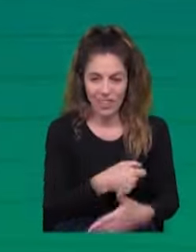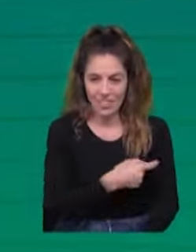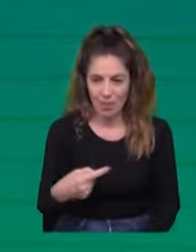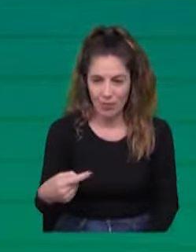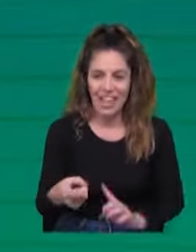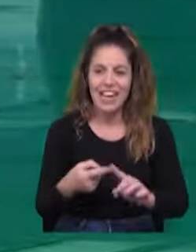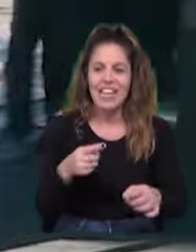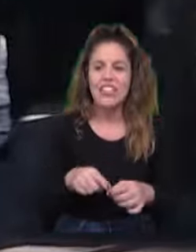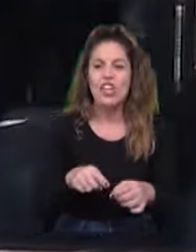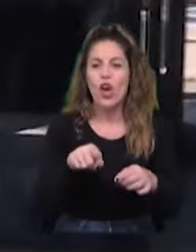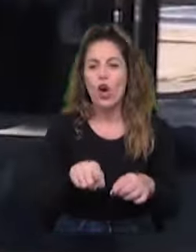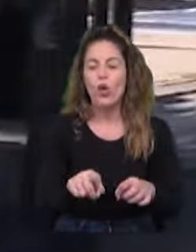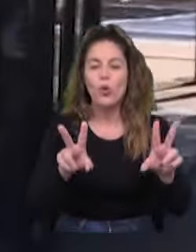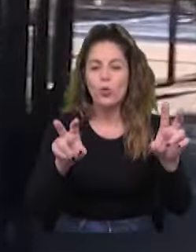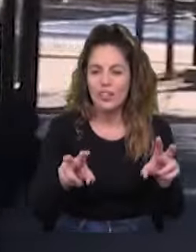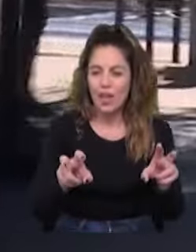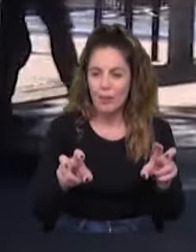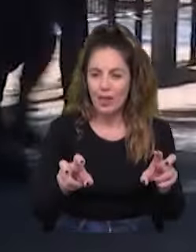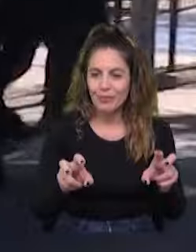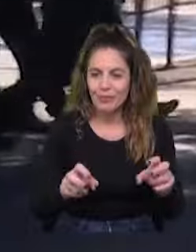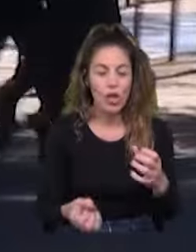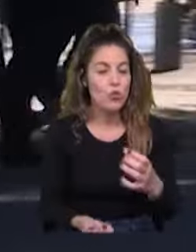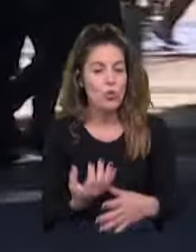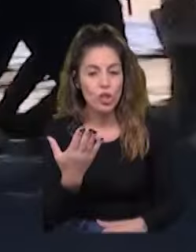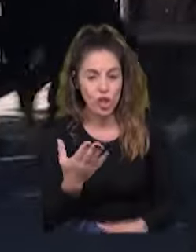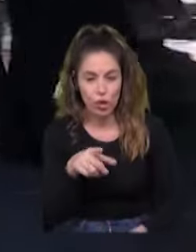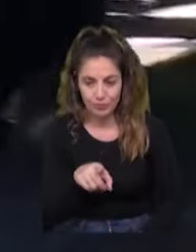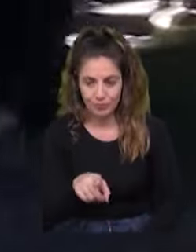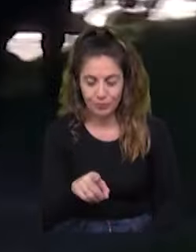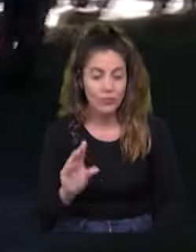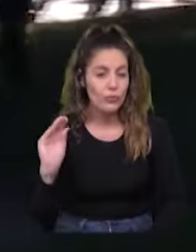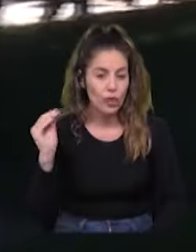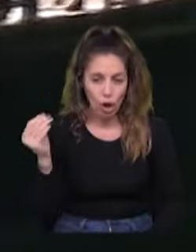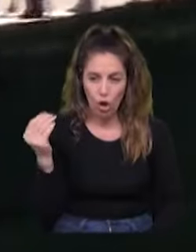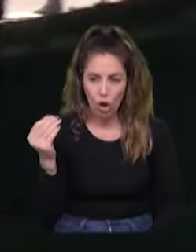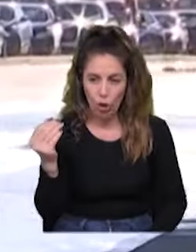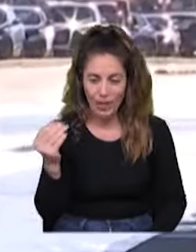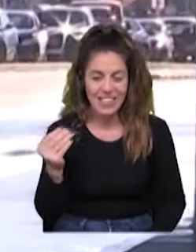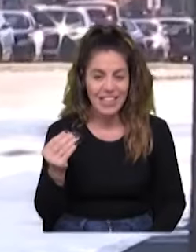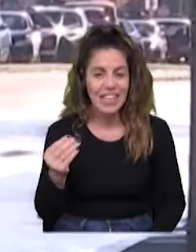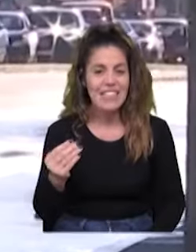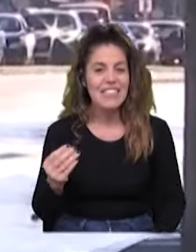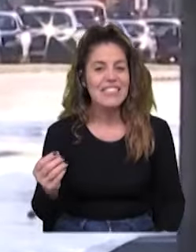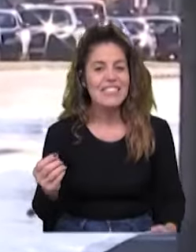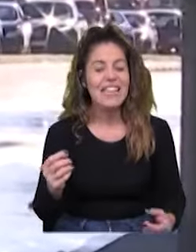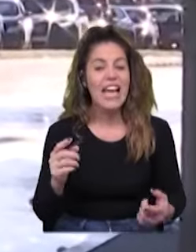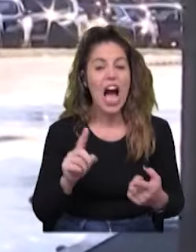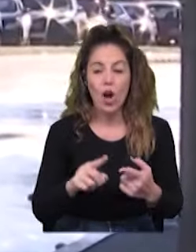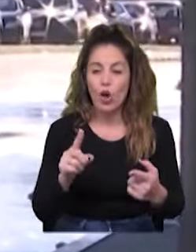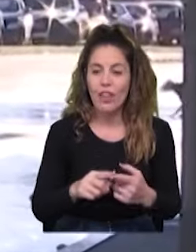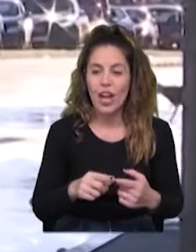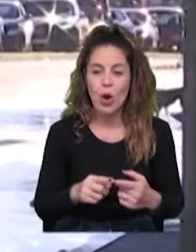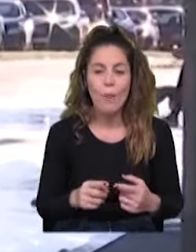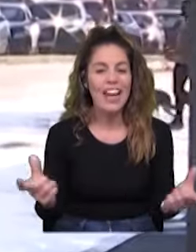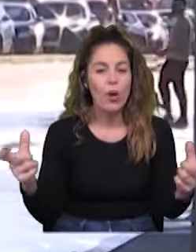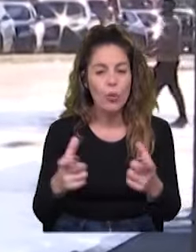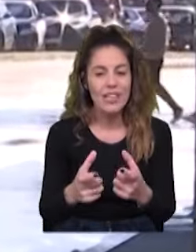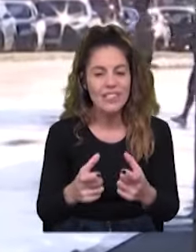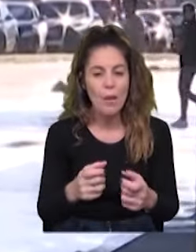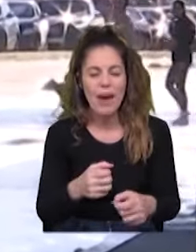tiene que ver con una cuestión que bueno surgió con jóvenes que se citaron a pelear nada más y nada menos en las